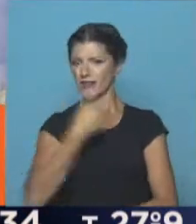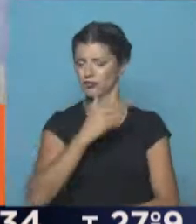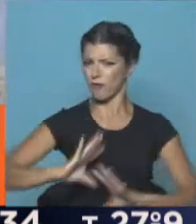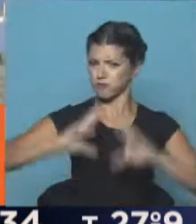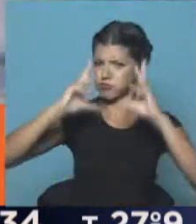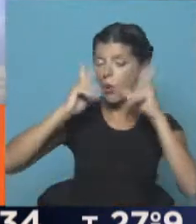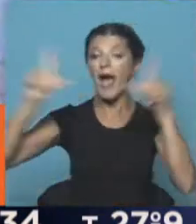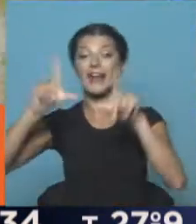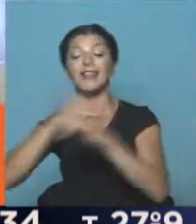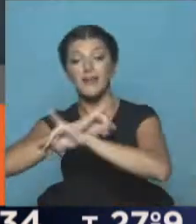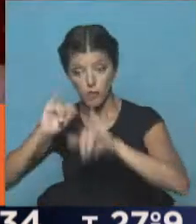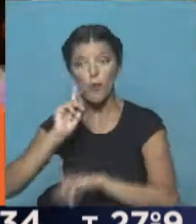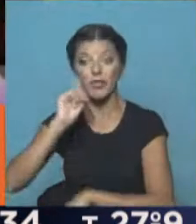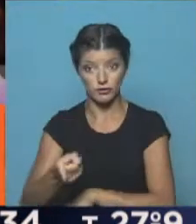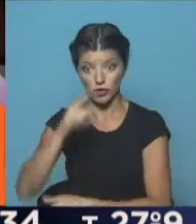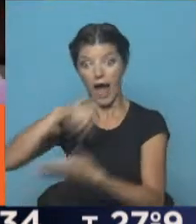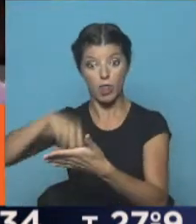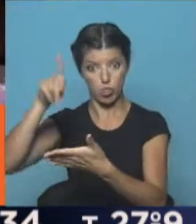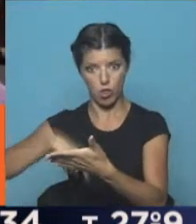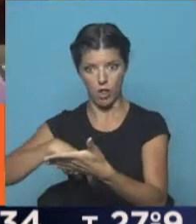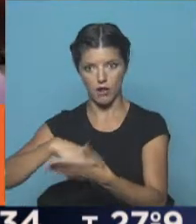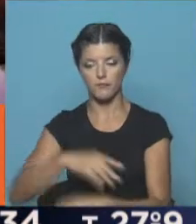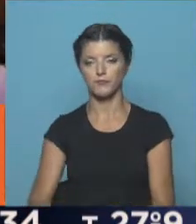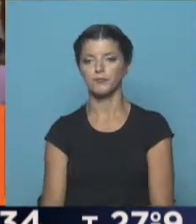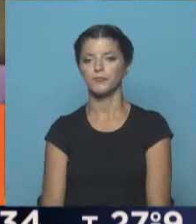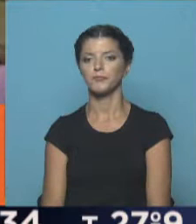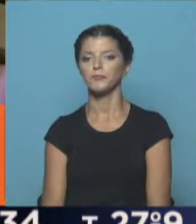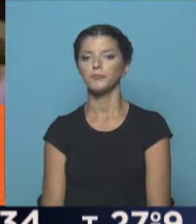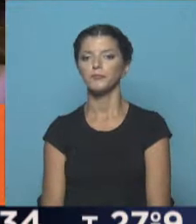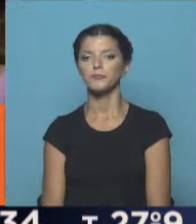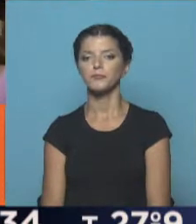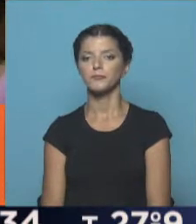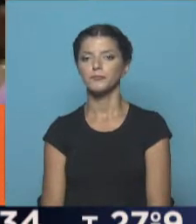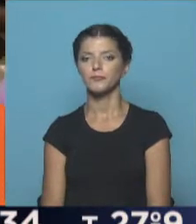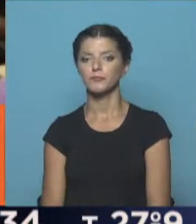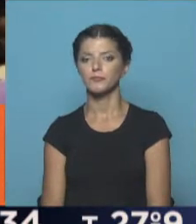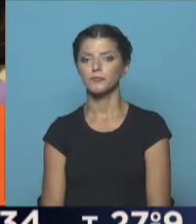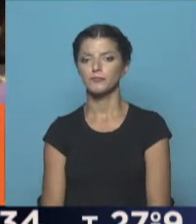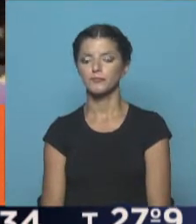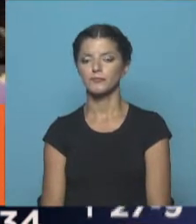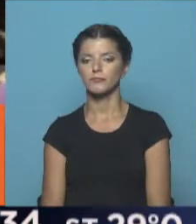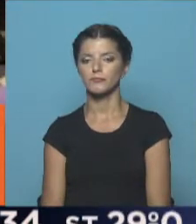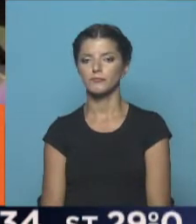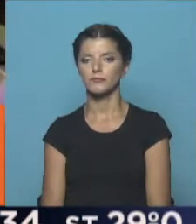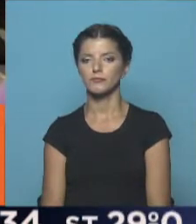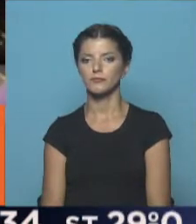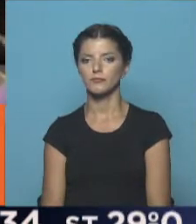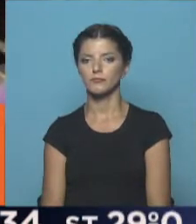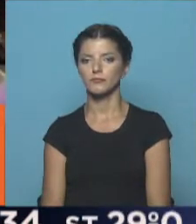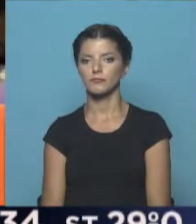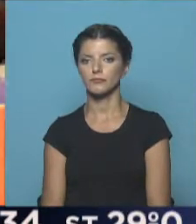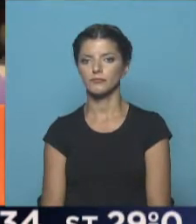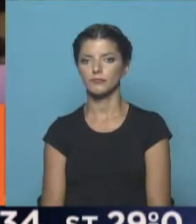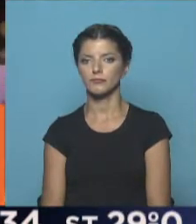derogaría el decreto a manzanas más a los datos de extras de tomar la decisión después de